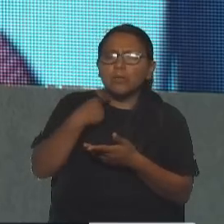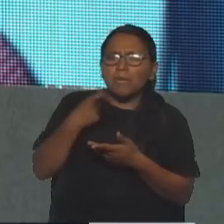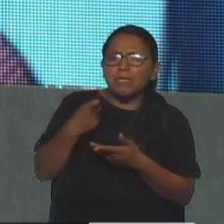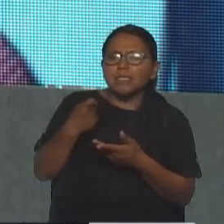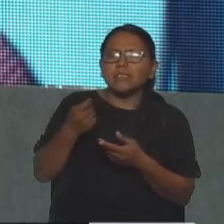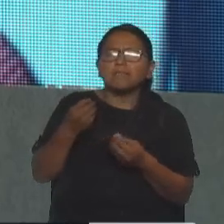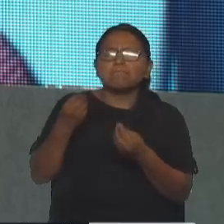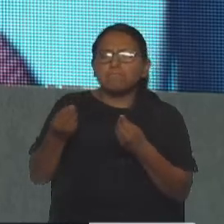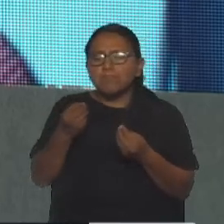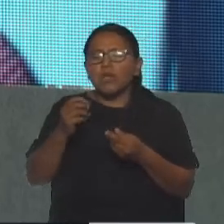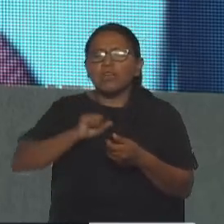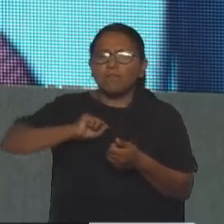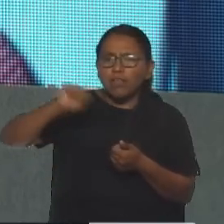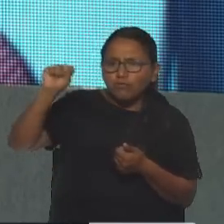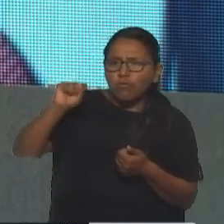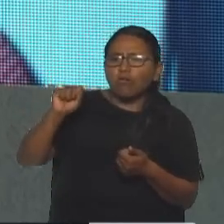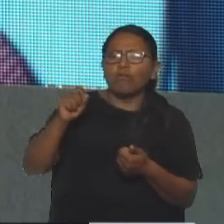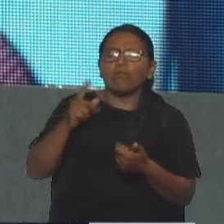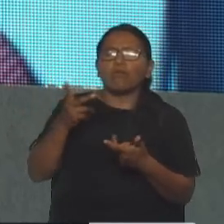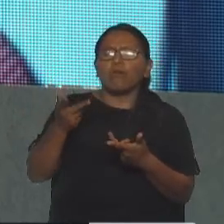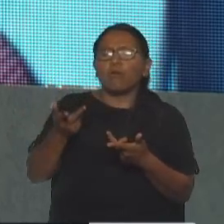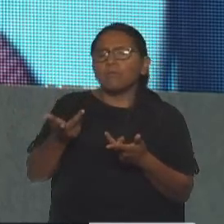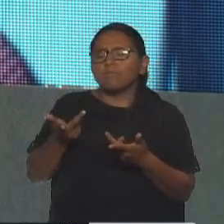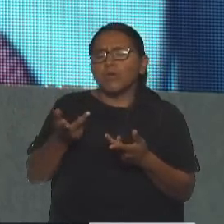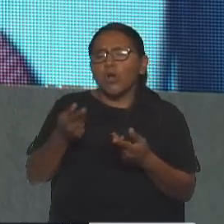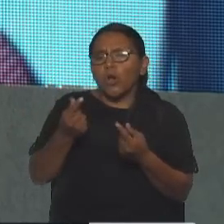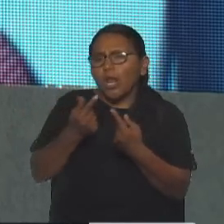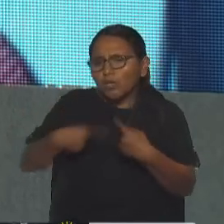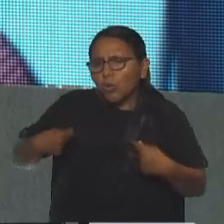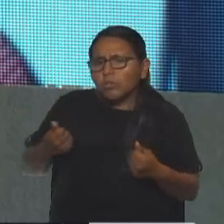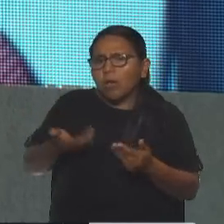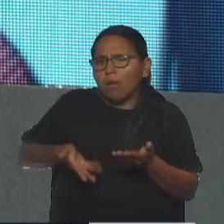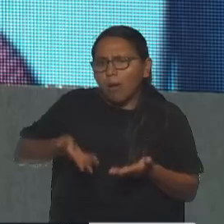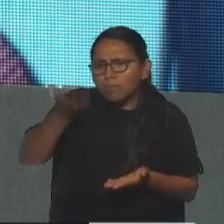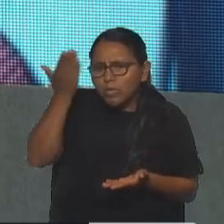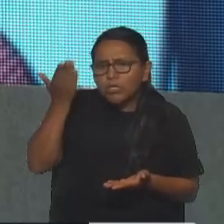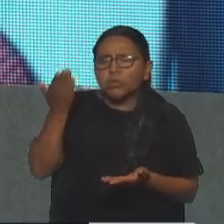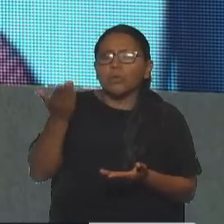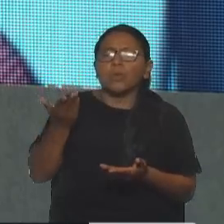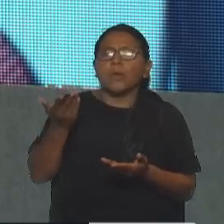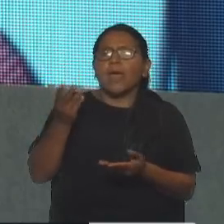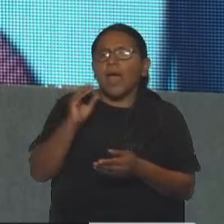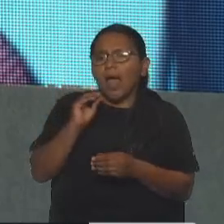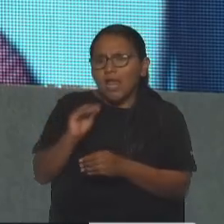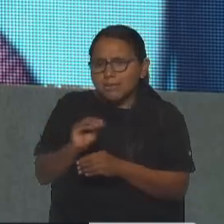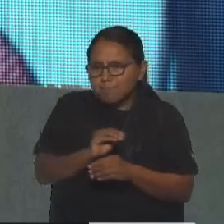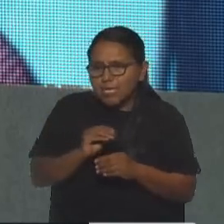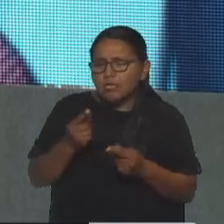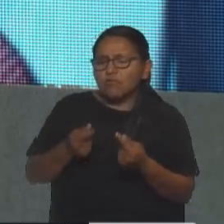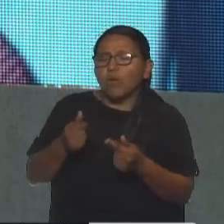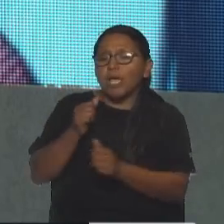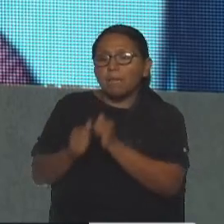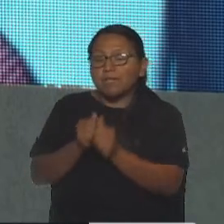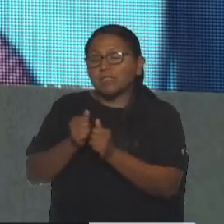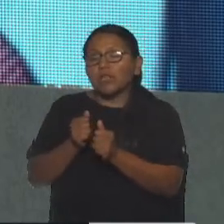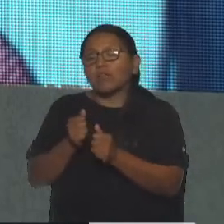¿no? Con inflación, con aumento de productos, aumento de alimentos, empresarios que se